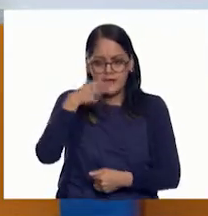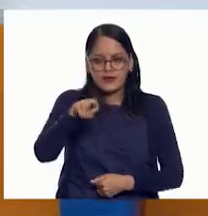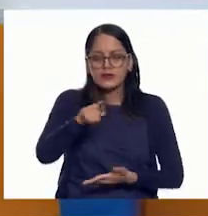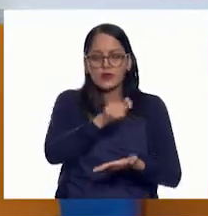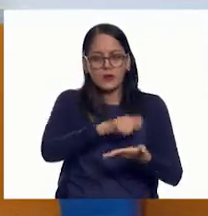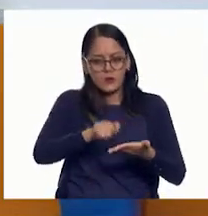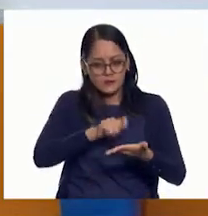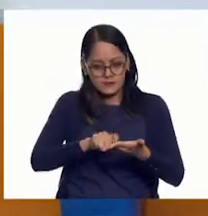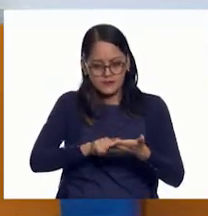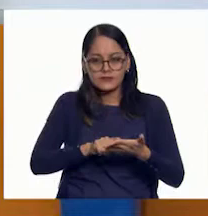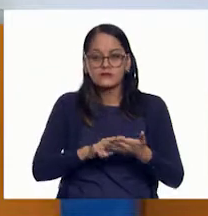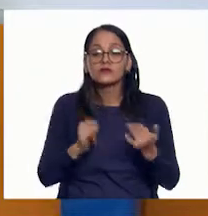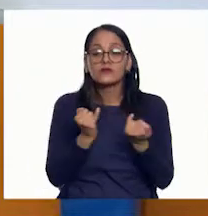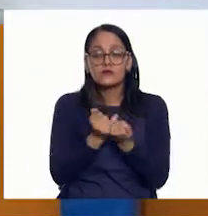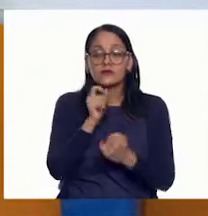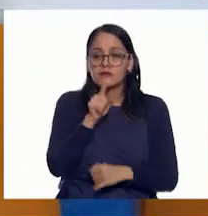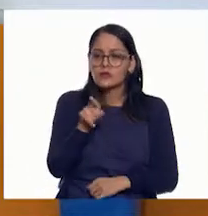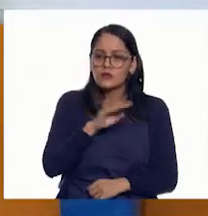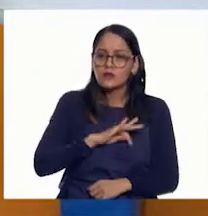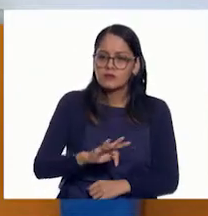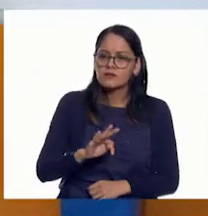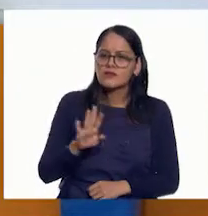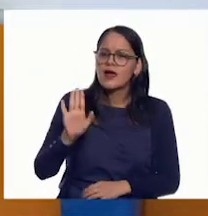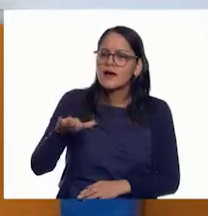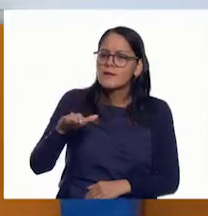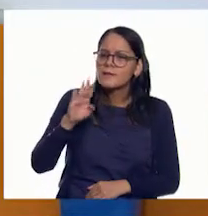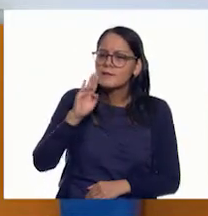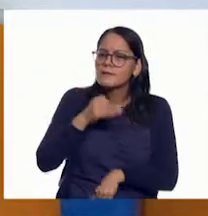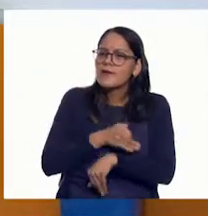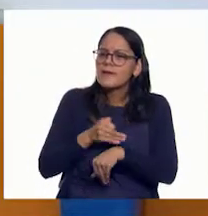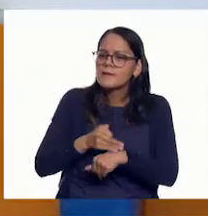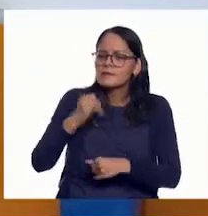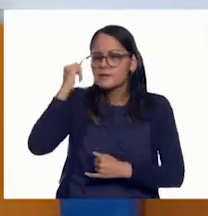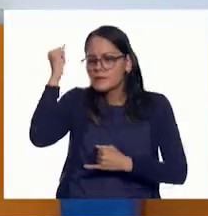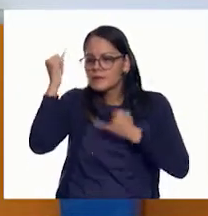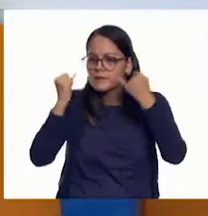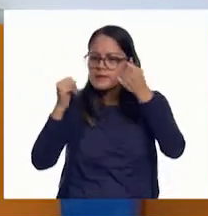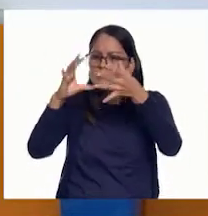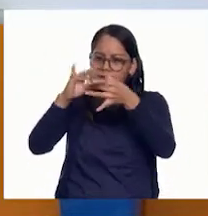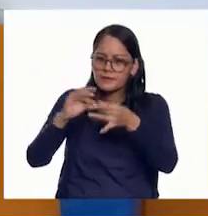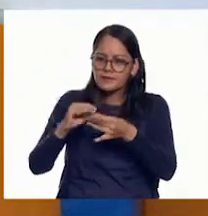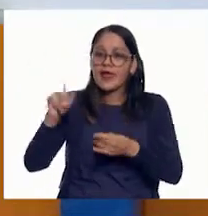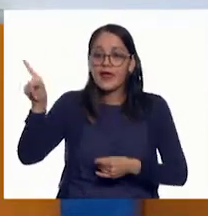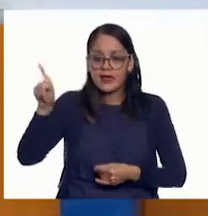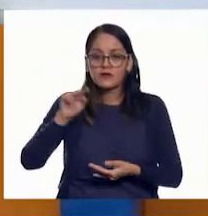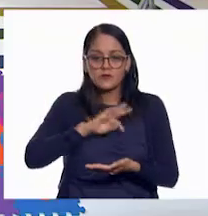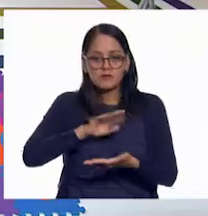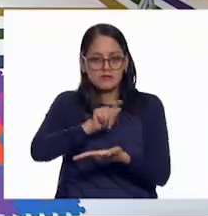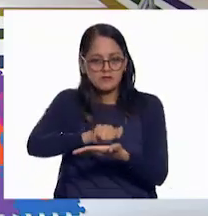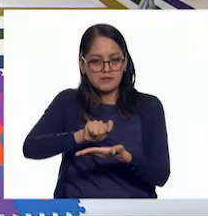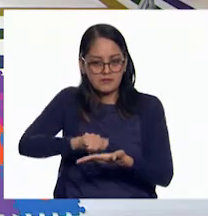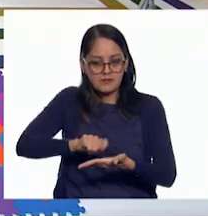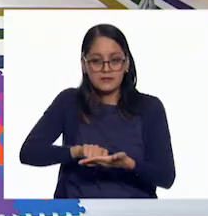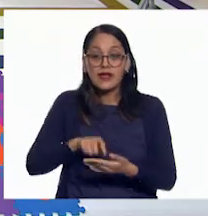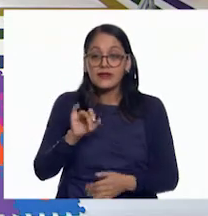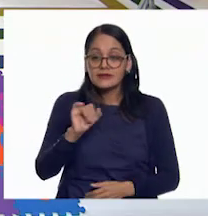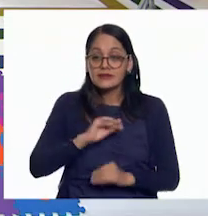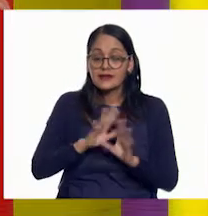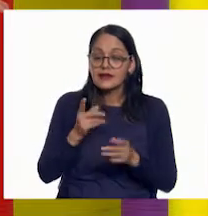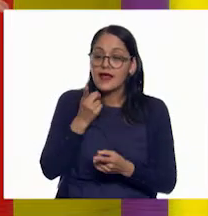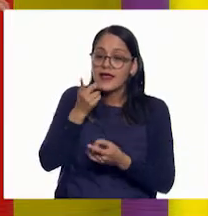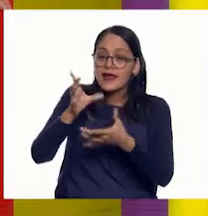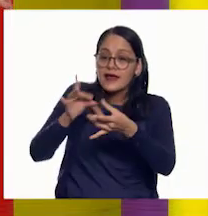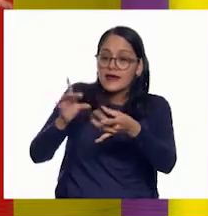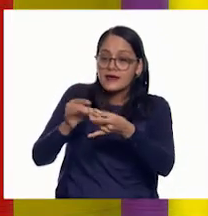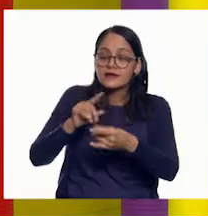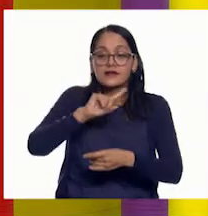escribiendo o decirles, o ustedes darle las ideas a su familia y ellos las van a ir escribiendo. Sí, y después, claro, se las pueden dictar. Después